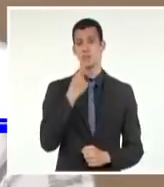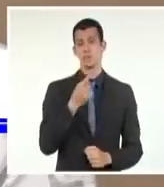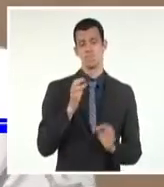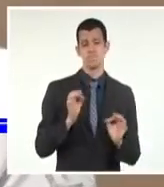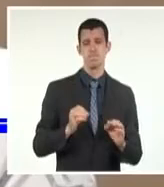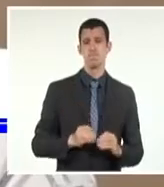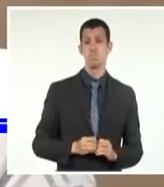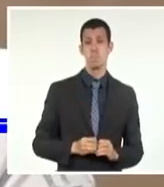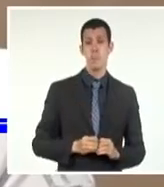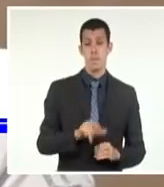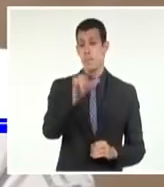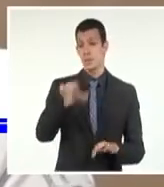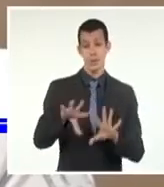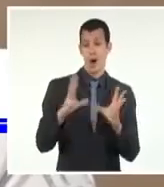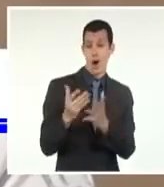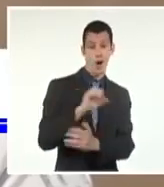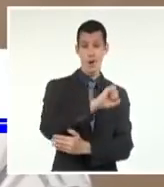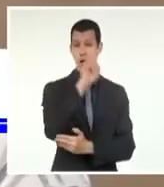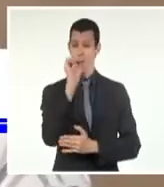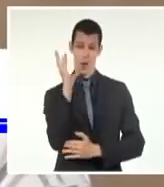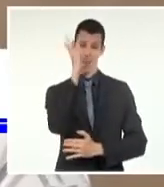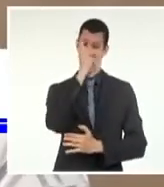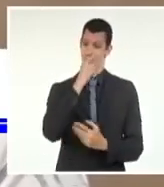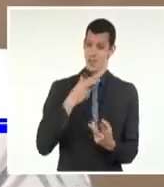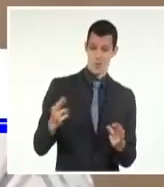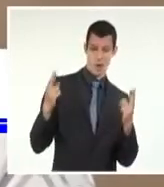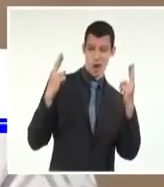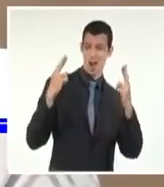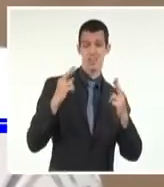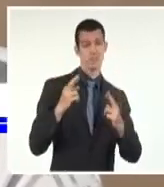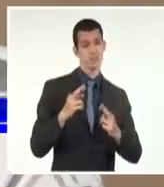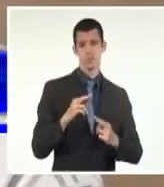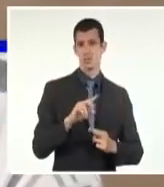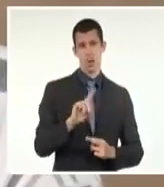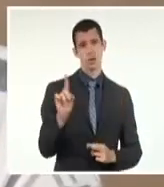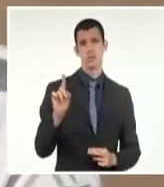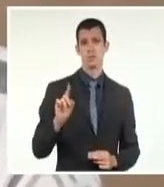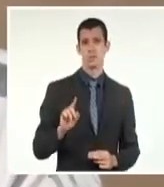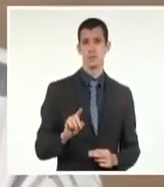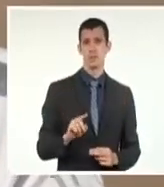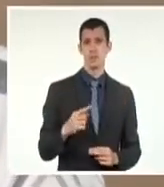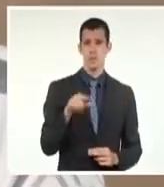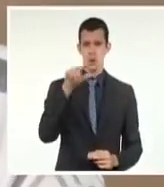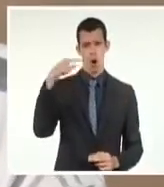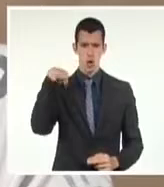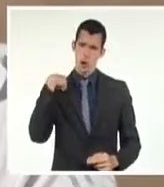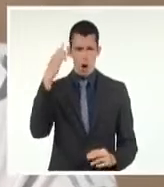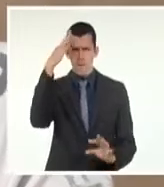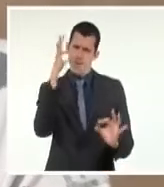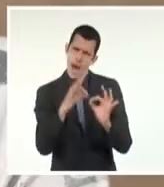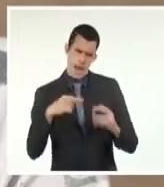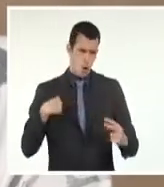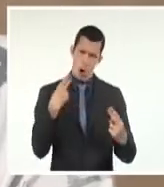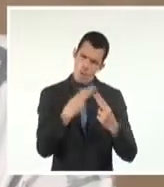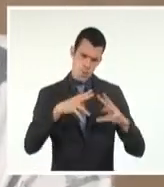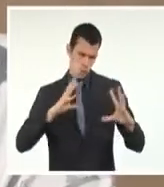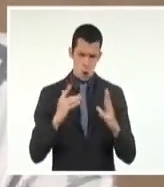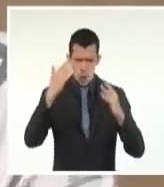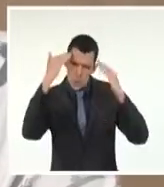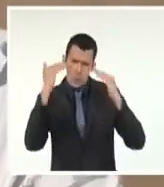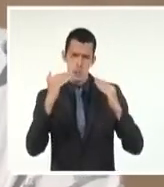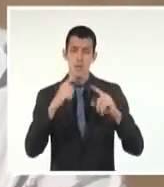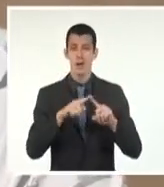y uno siempre sueña uno siempre te ene efe que le va a salir bien las cosas lo entiendo